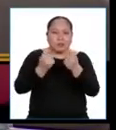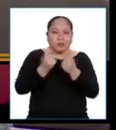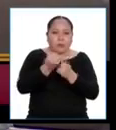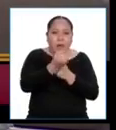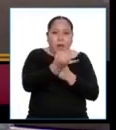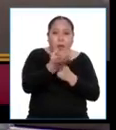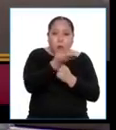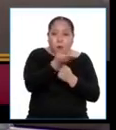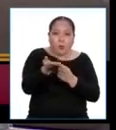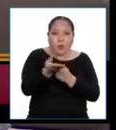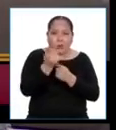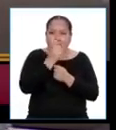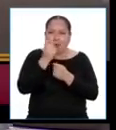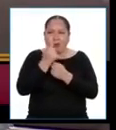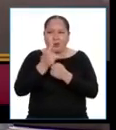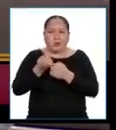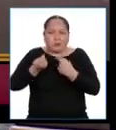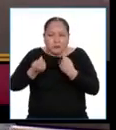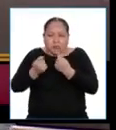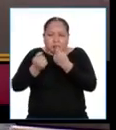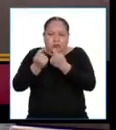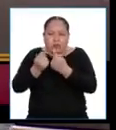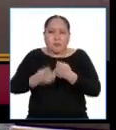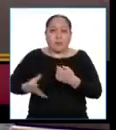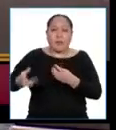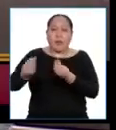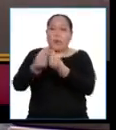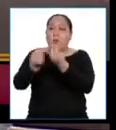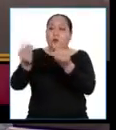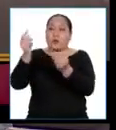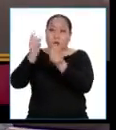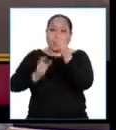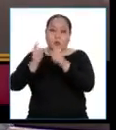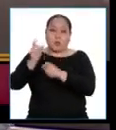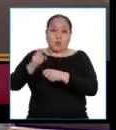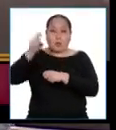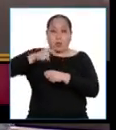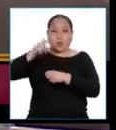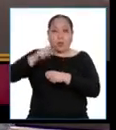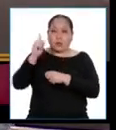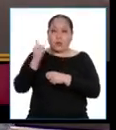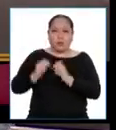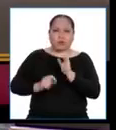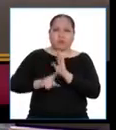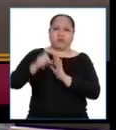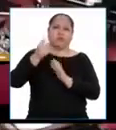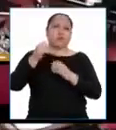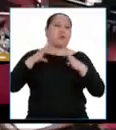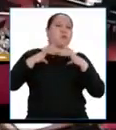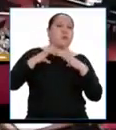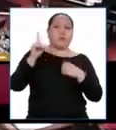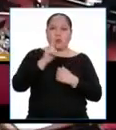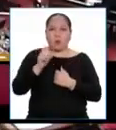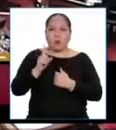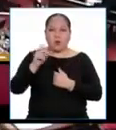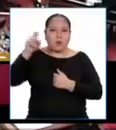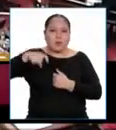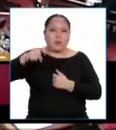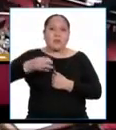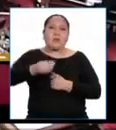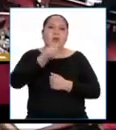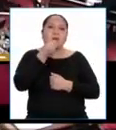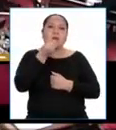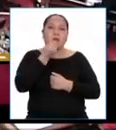pero no podemos hacer sacrificio para muchos que lo necesitan. No para lujo, señor ministro, lo necesitan para